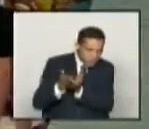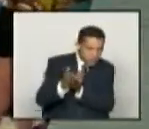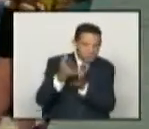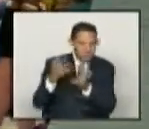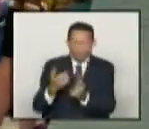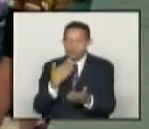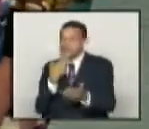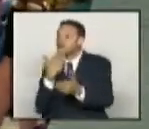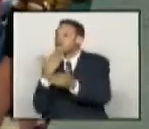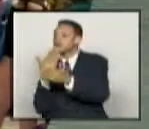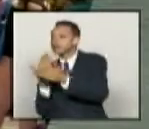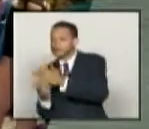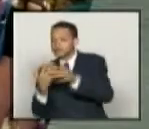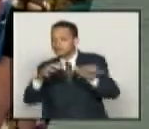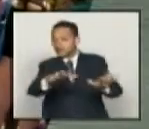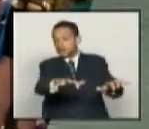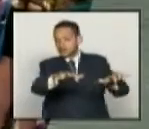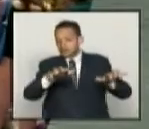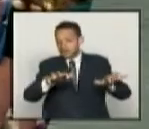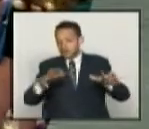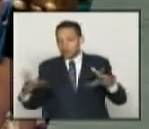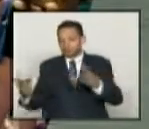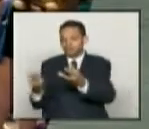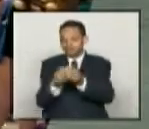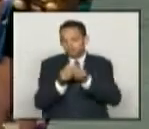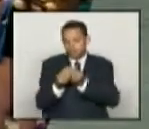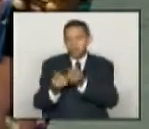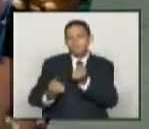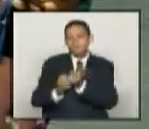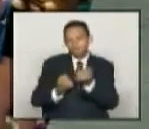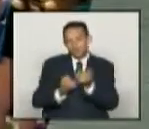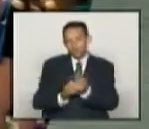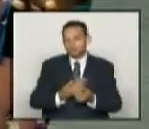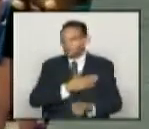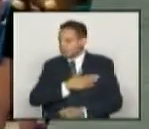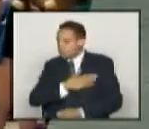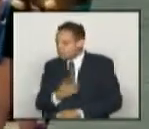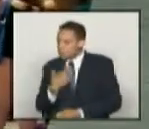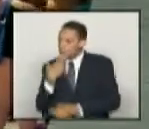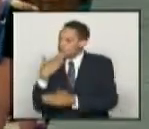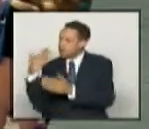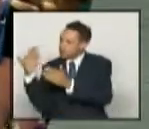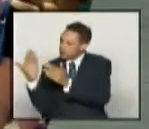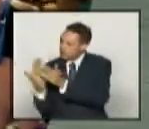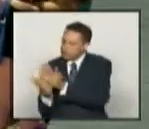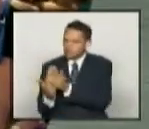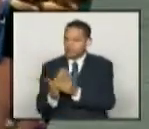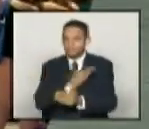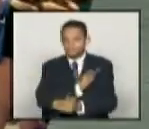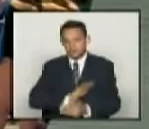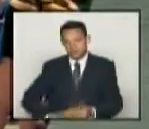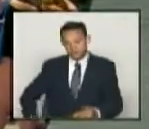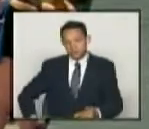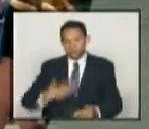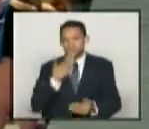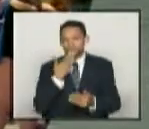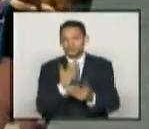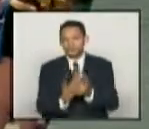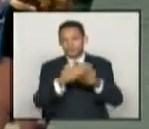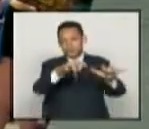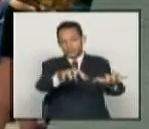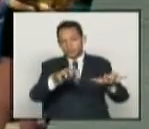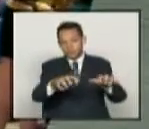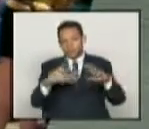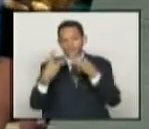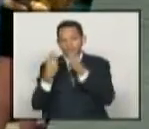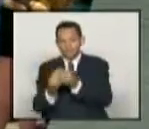yo quiero dejar un sentido agradecimiento al presidente de la Asamblea y a sus diputados